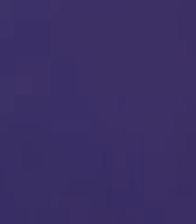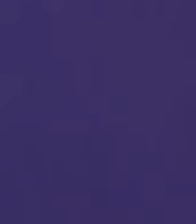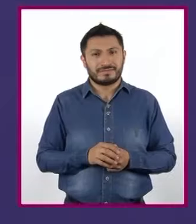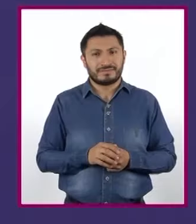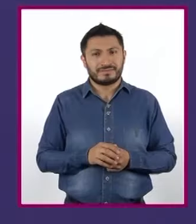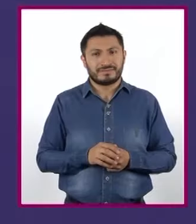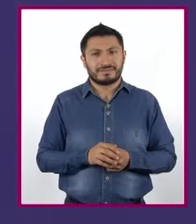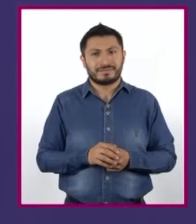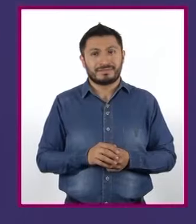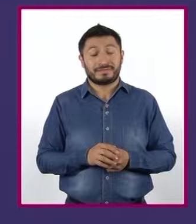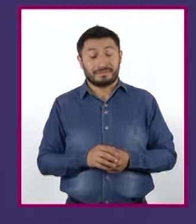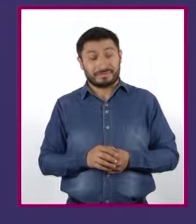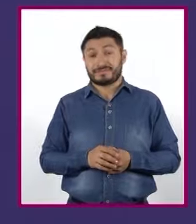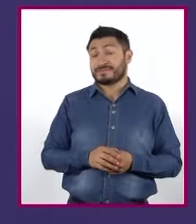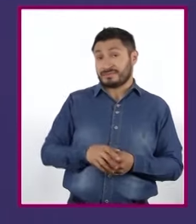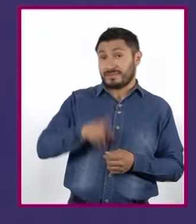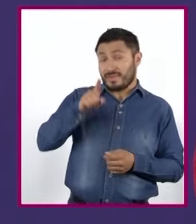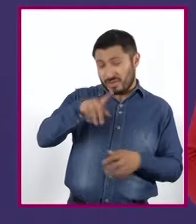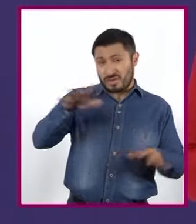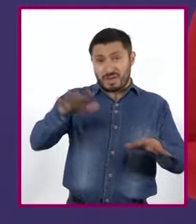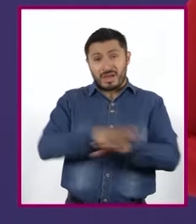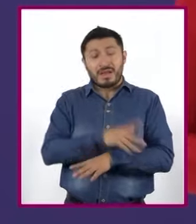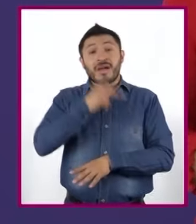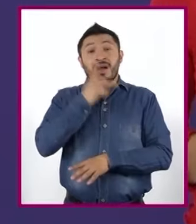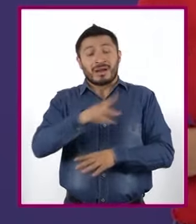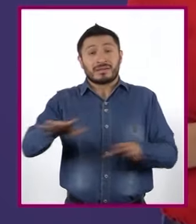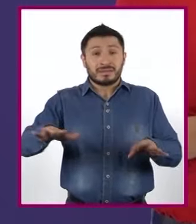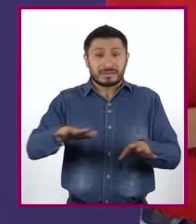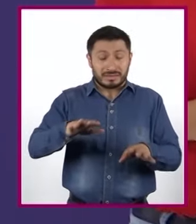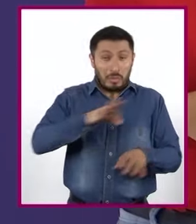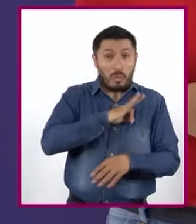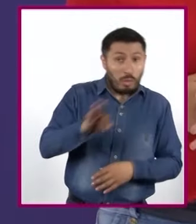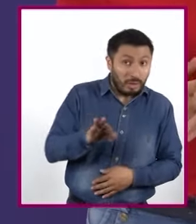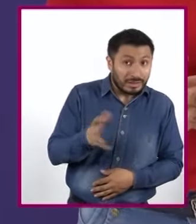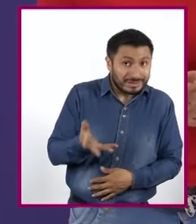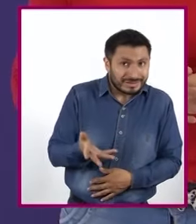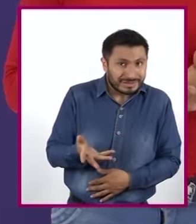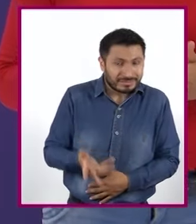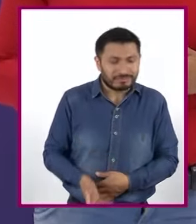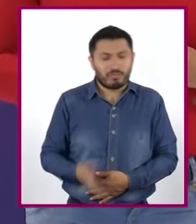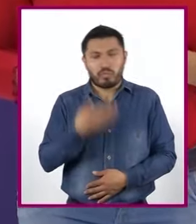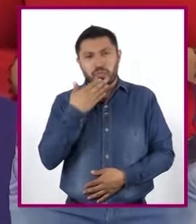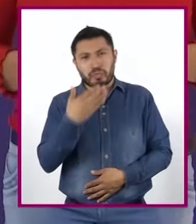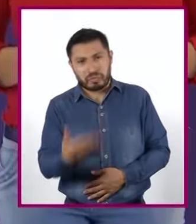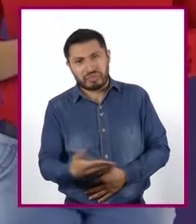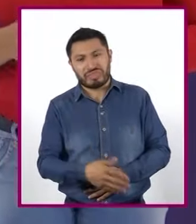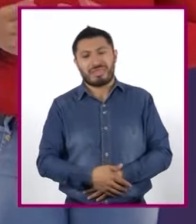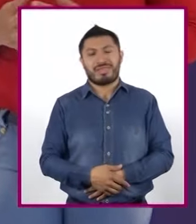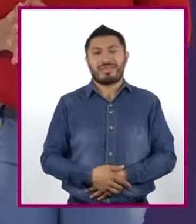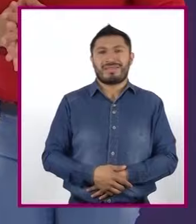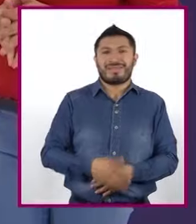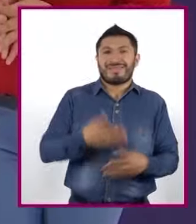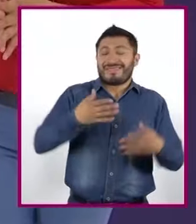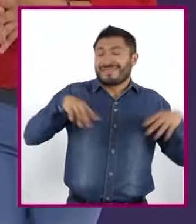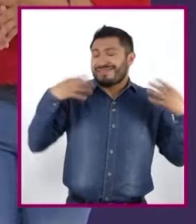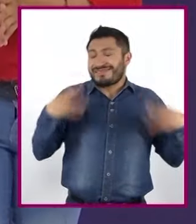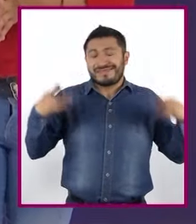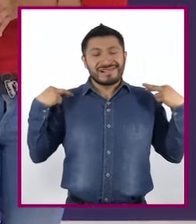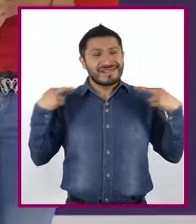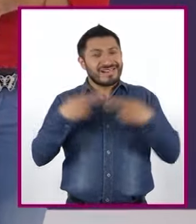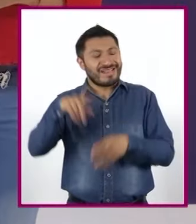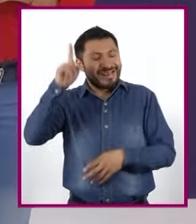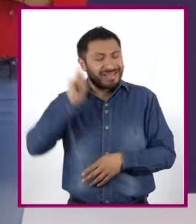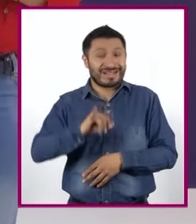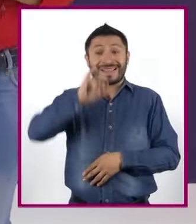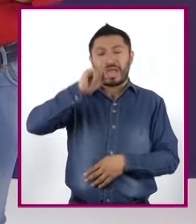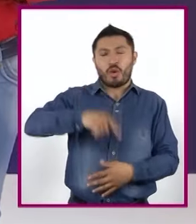¿Qué tal? ¿Lograron sustituir los nombres de los alimentos? Muy bien. Profesora, sí que